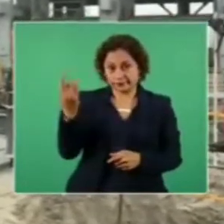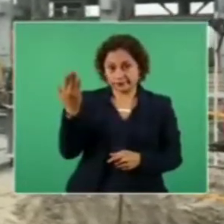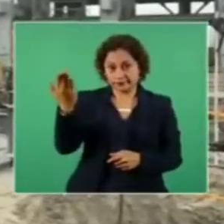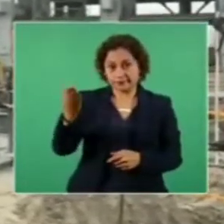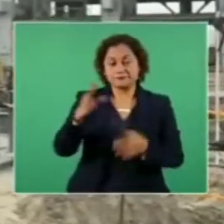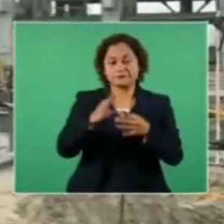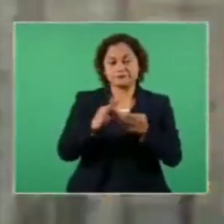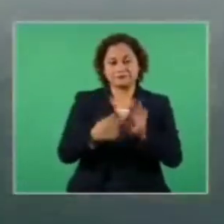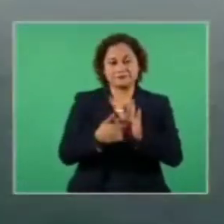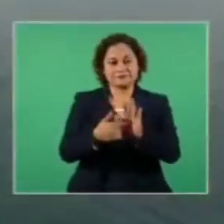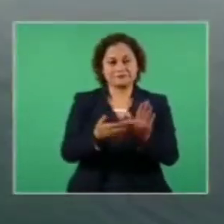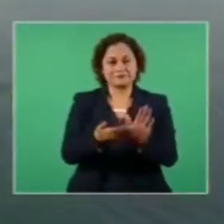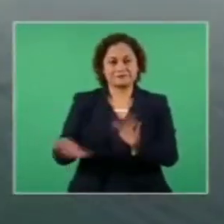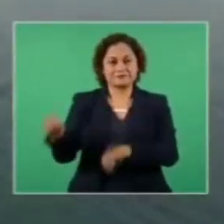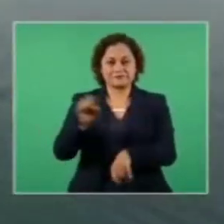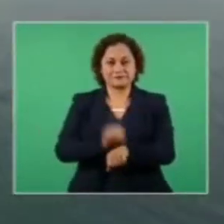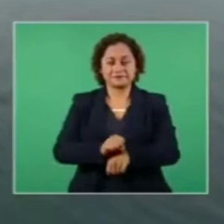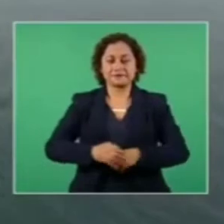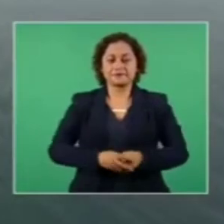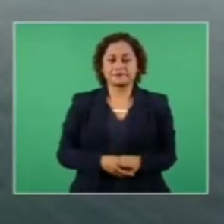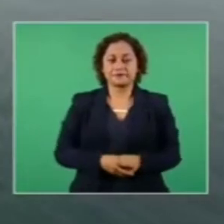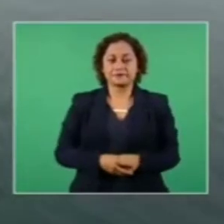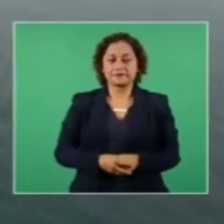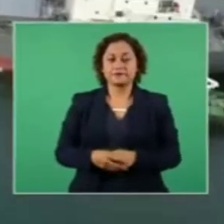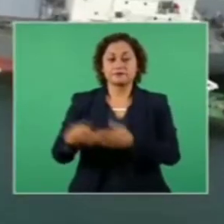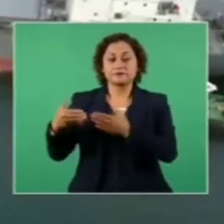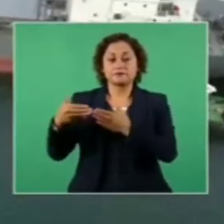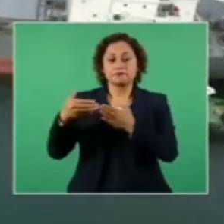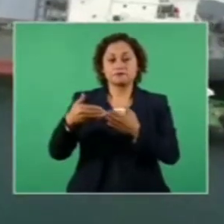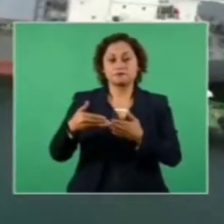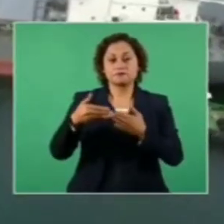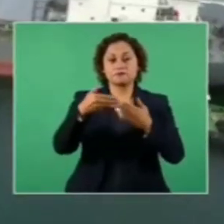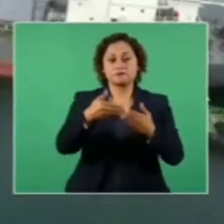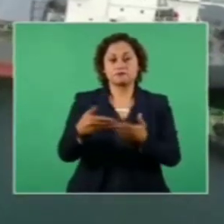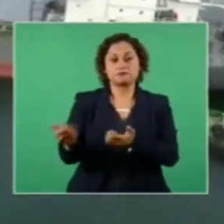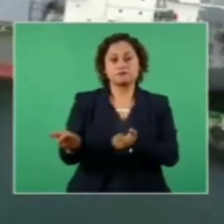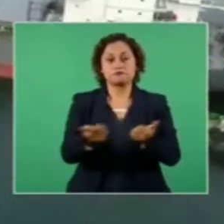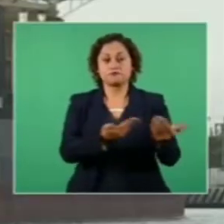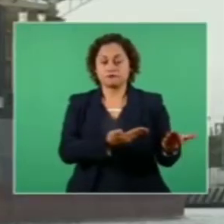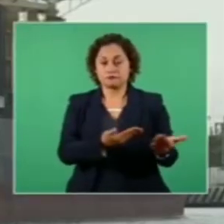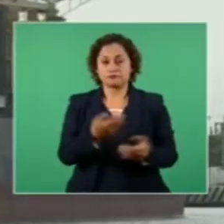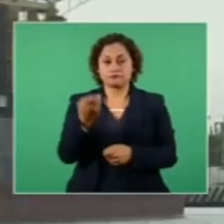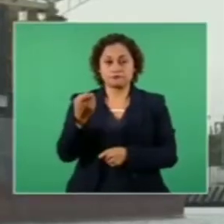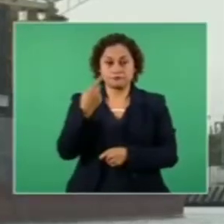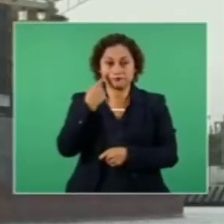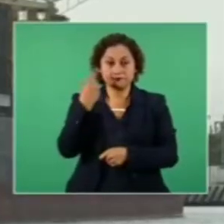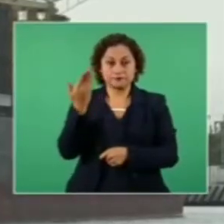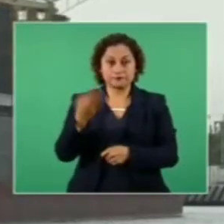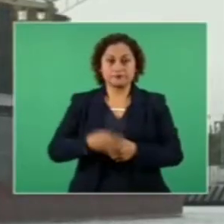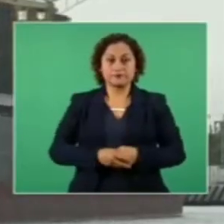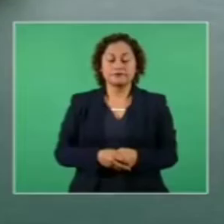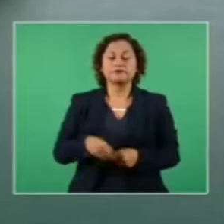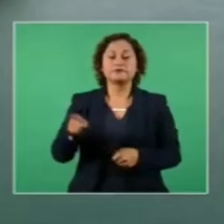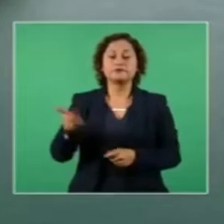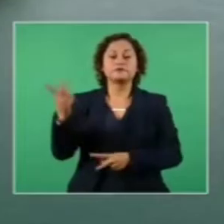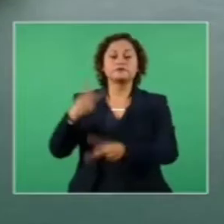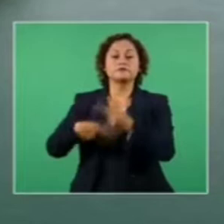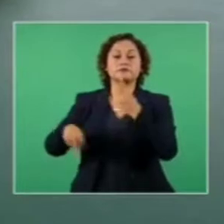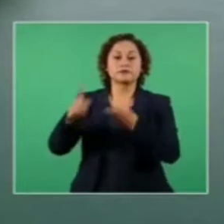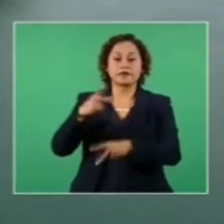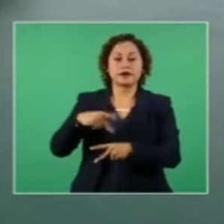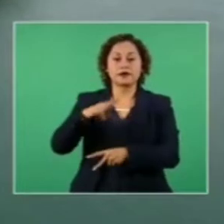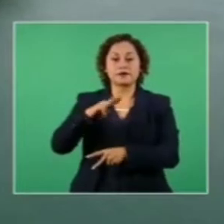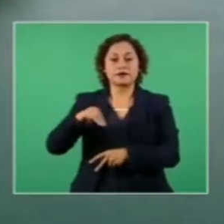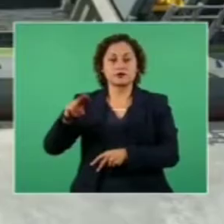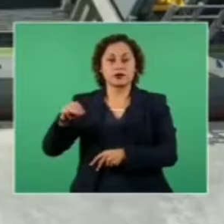reporte esta semana. Esta semana arribó al puerto de Dos Bocas el buque MUV Midland Trader, procedente del puerto de Lázaro Cárdenas, Michoacán,